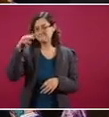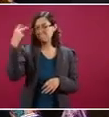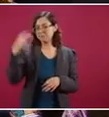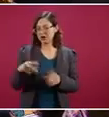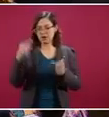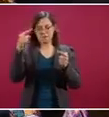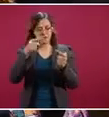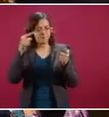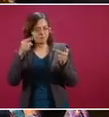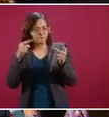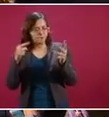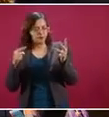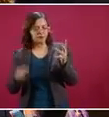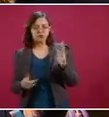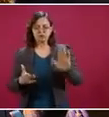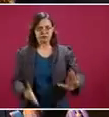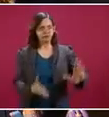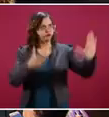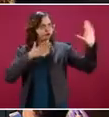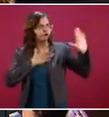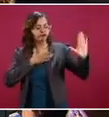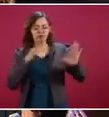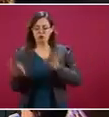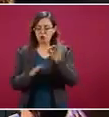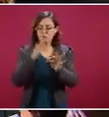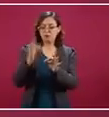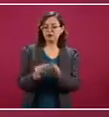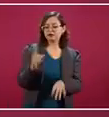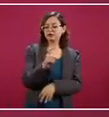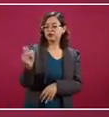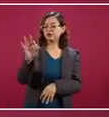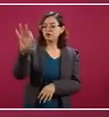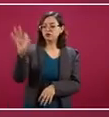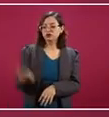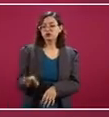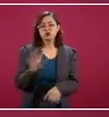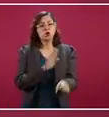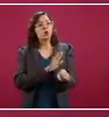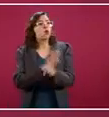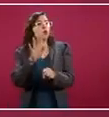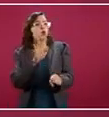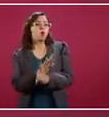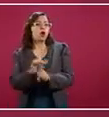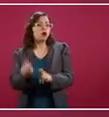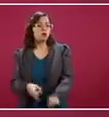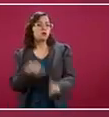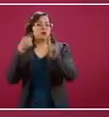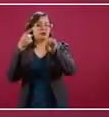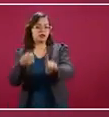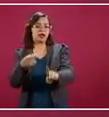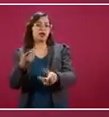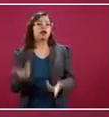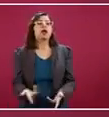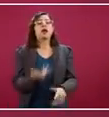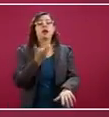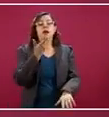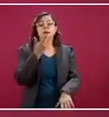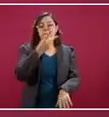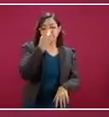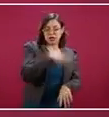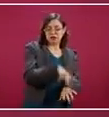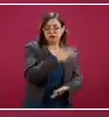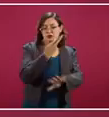absolutamente todos los compromisos que asumió con el afán de que el Tratado de Libre Comercio entre México, Estados Unidos y